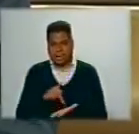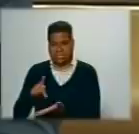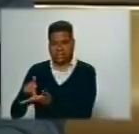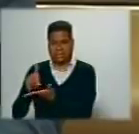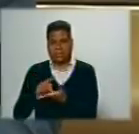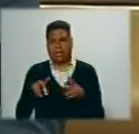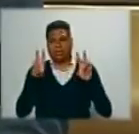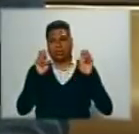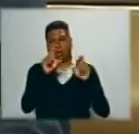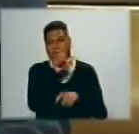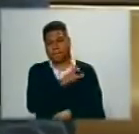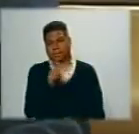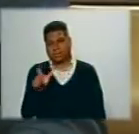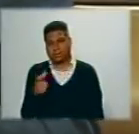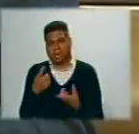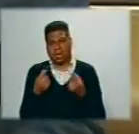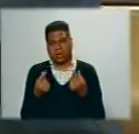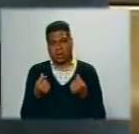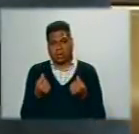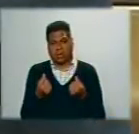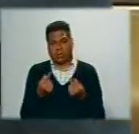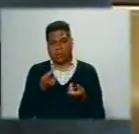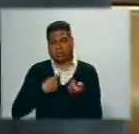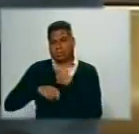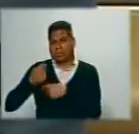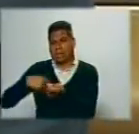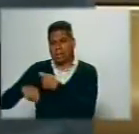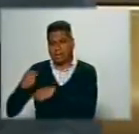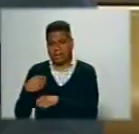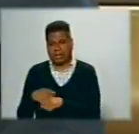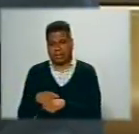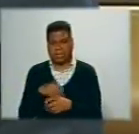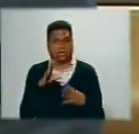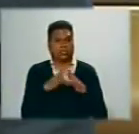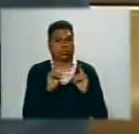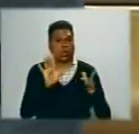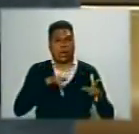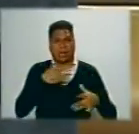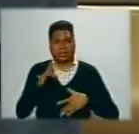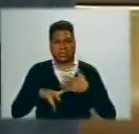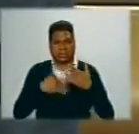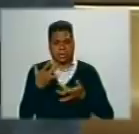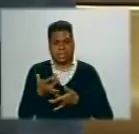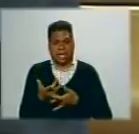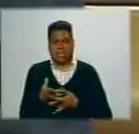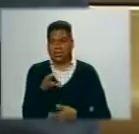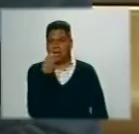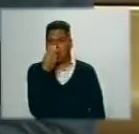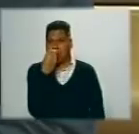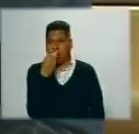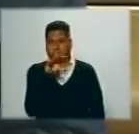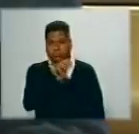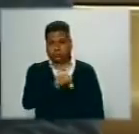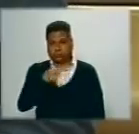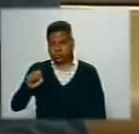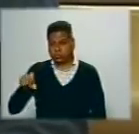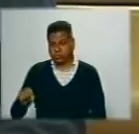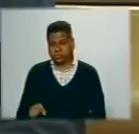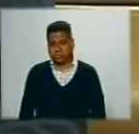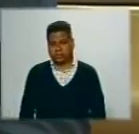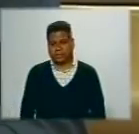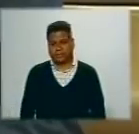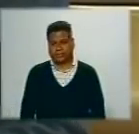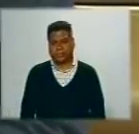nuevos actores económicos en el comercio, en la actividad del consumo, y que permita